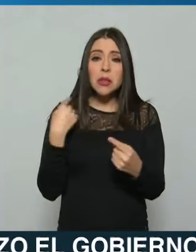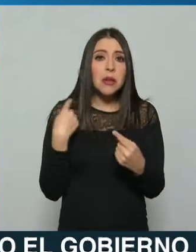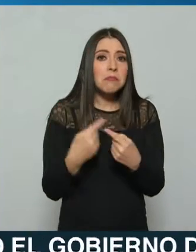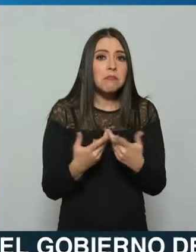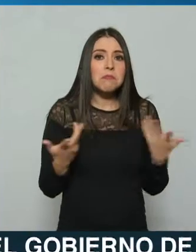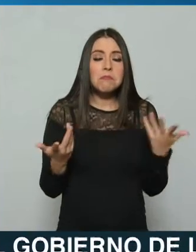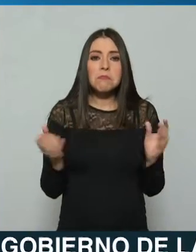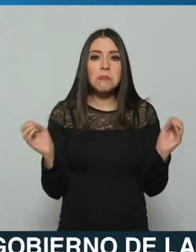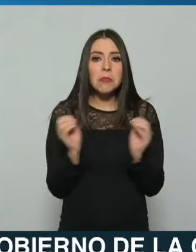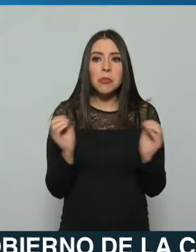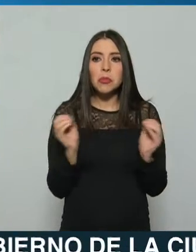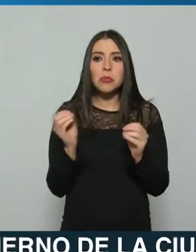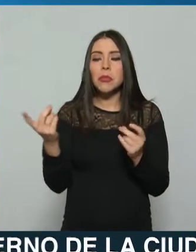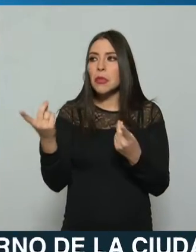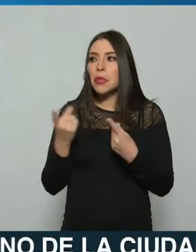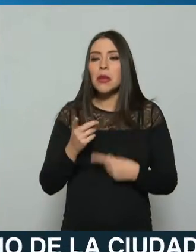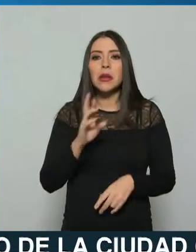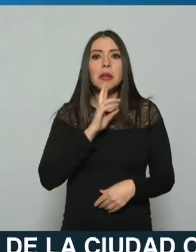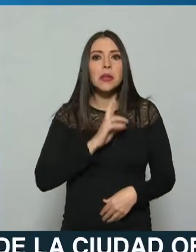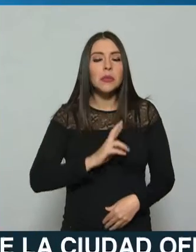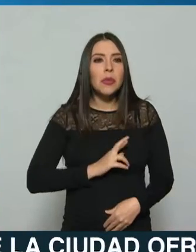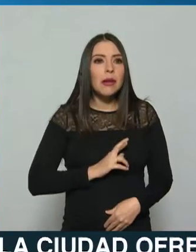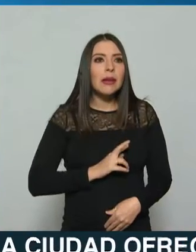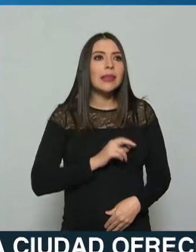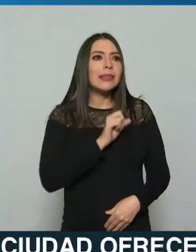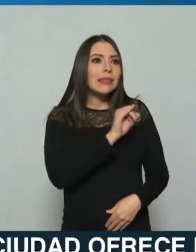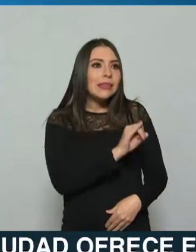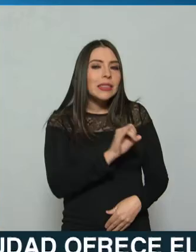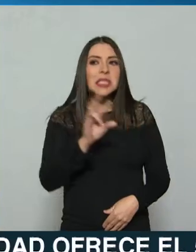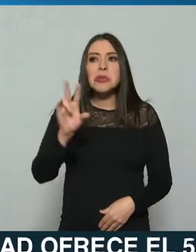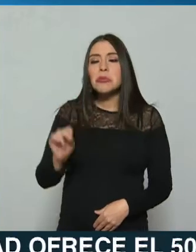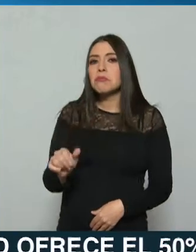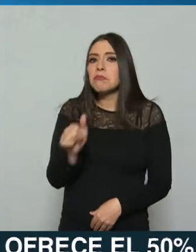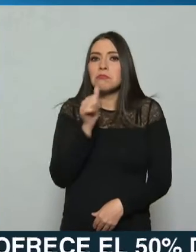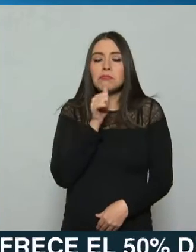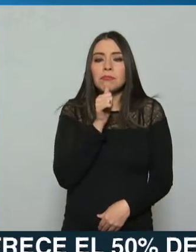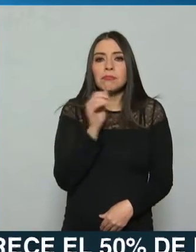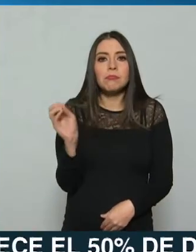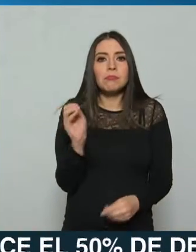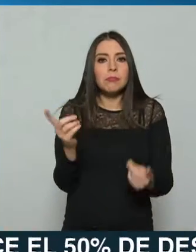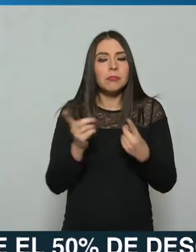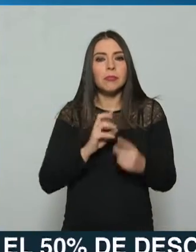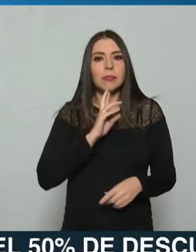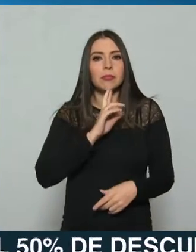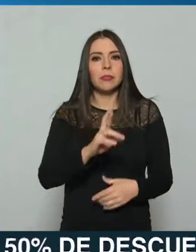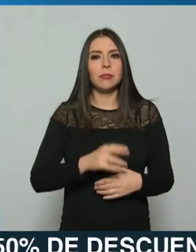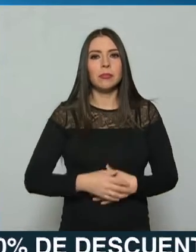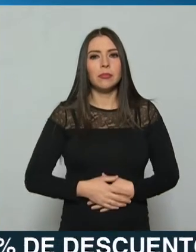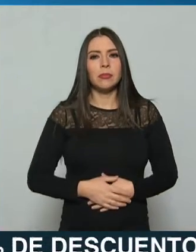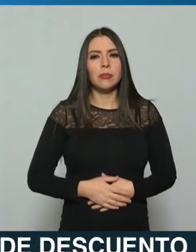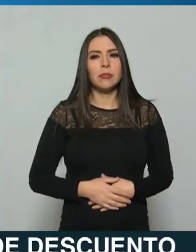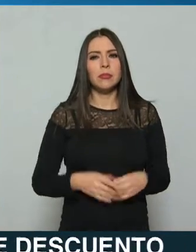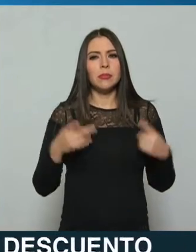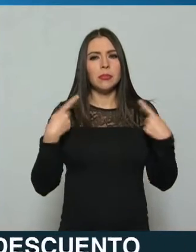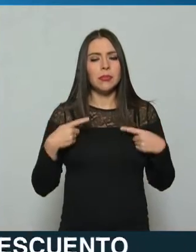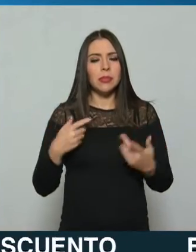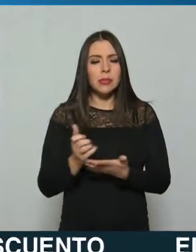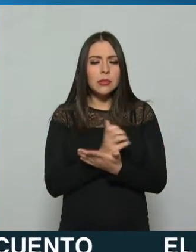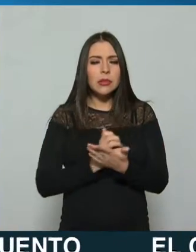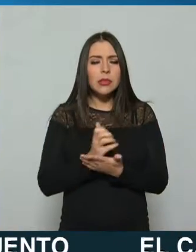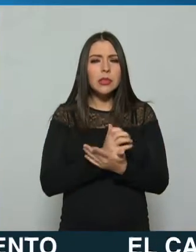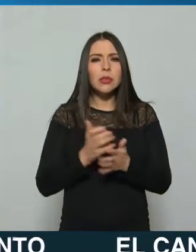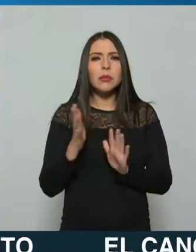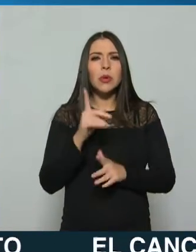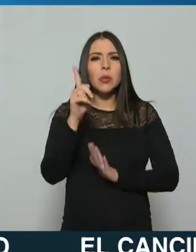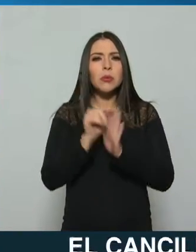tenido ninguna respuesta ni positiva ni negativa, ¿no? ¿Cuánto sería el estimado que gasta una persona en su tratamiento que padece esta enfermedad